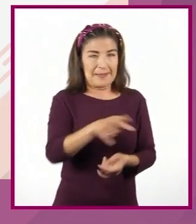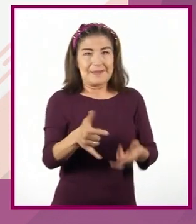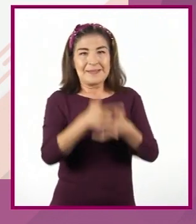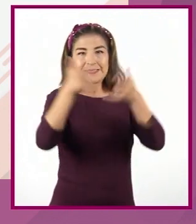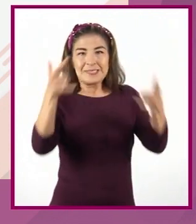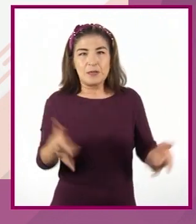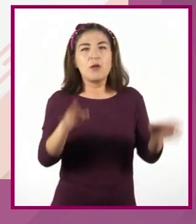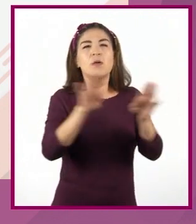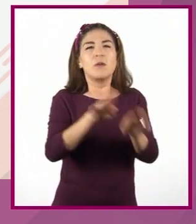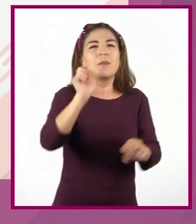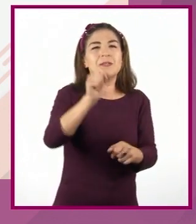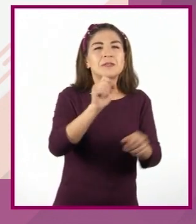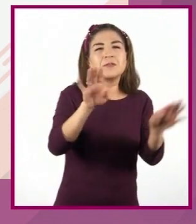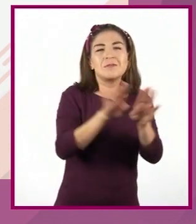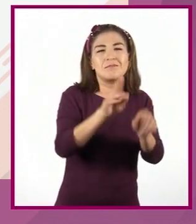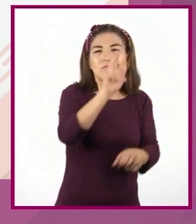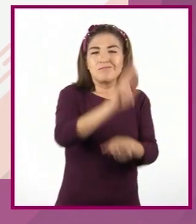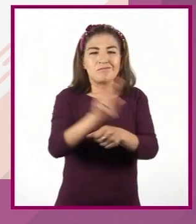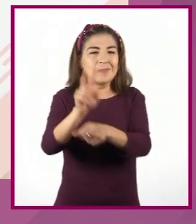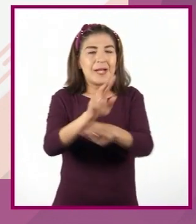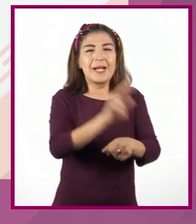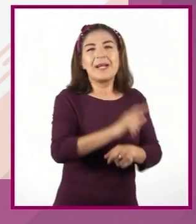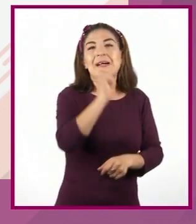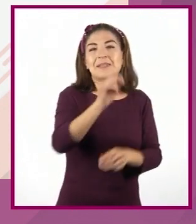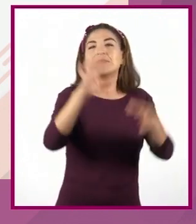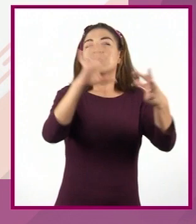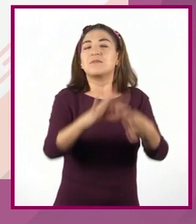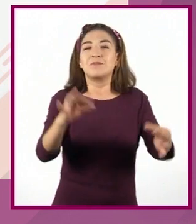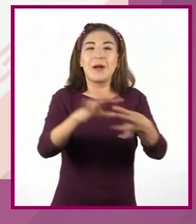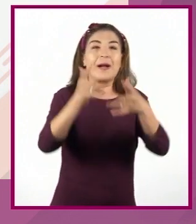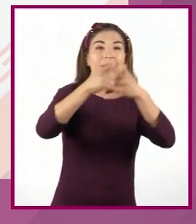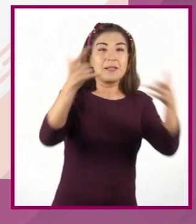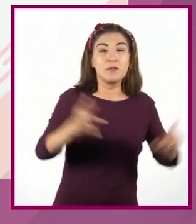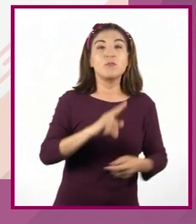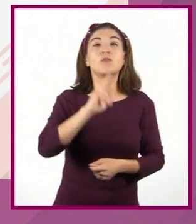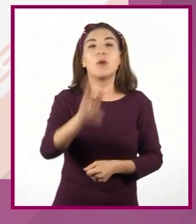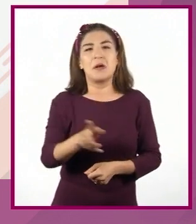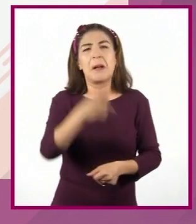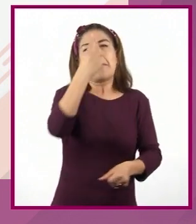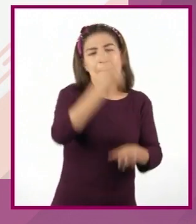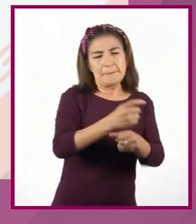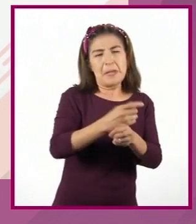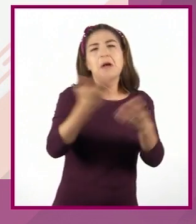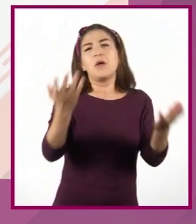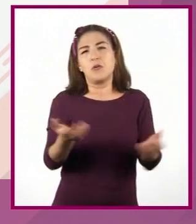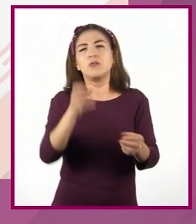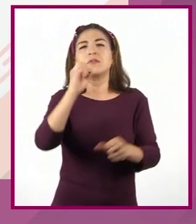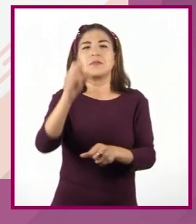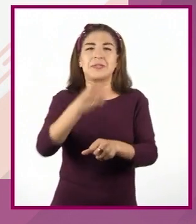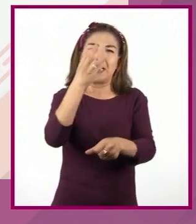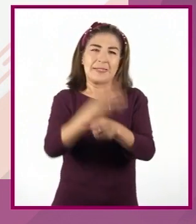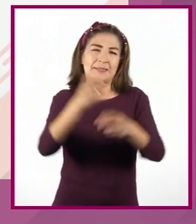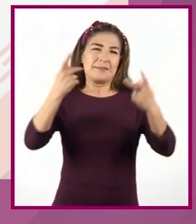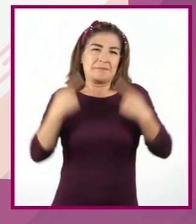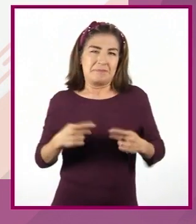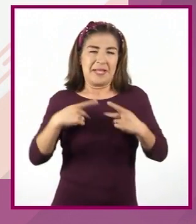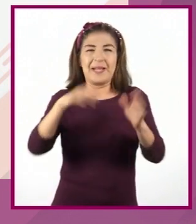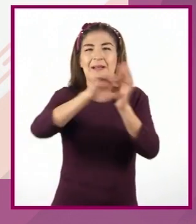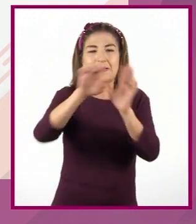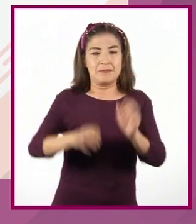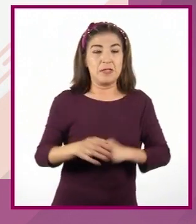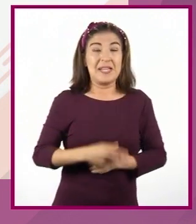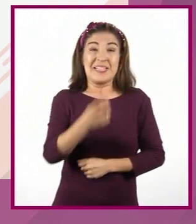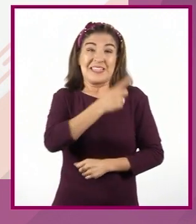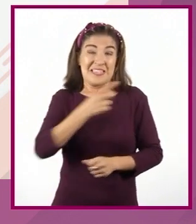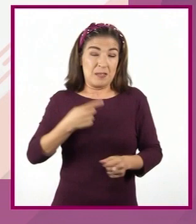y conoce parcialmente lo que sucede. Y en general usa la voz en tercera o primera persona. Ejemplo. Debo